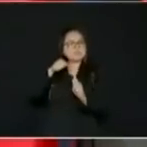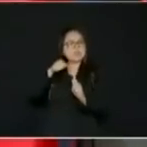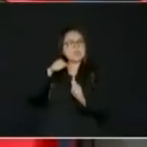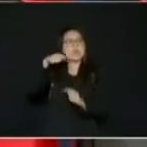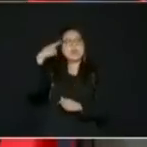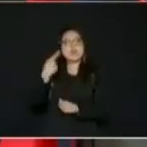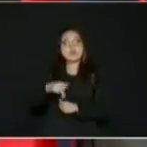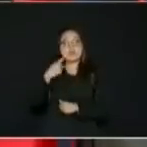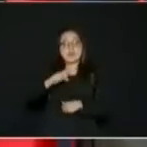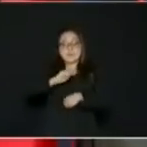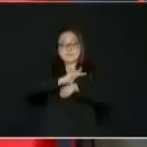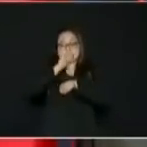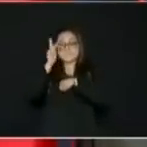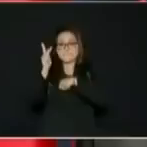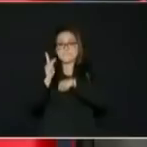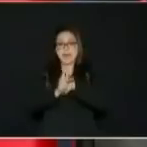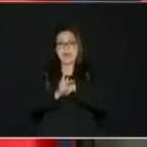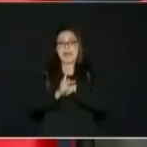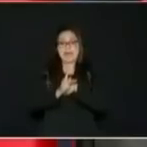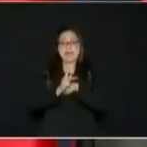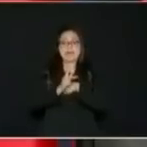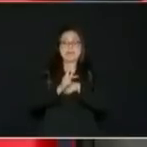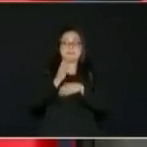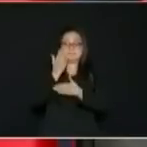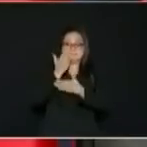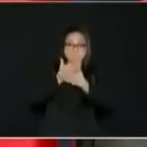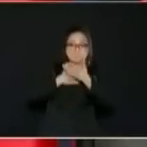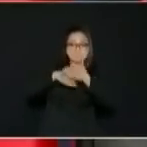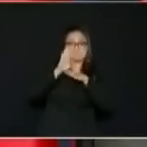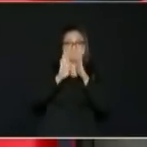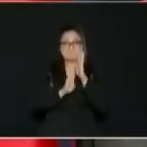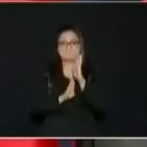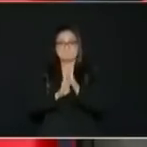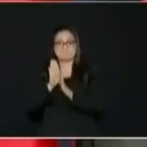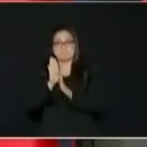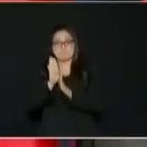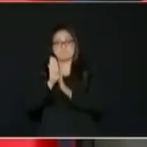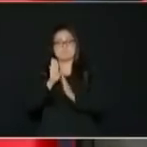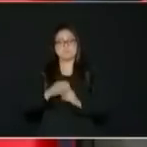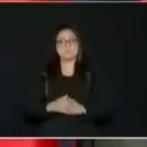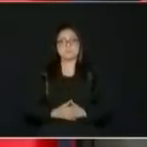bien y la prosperidad de la Unión.